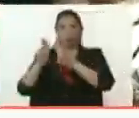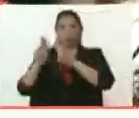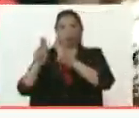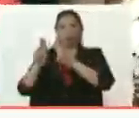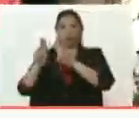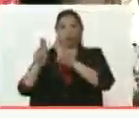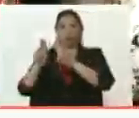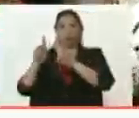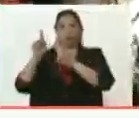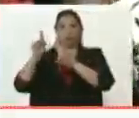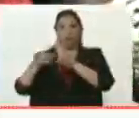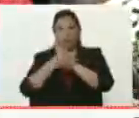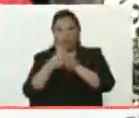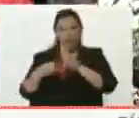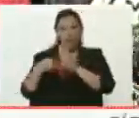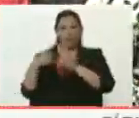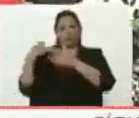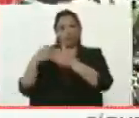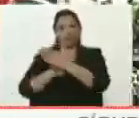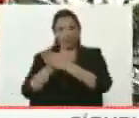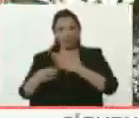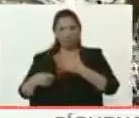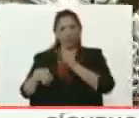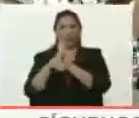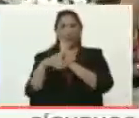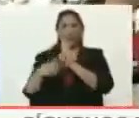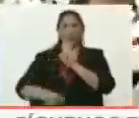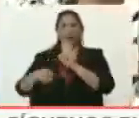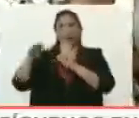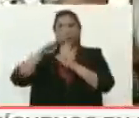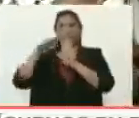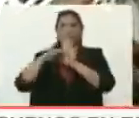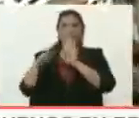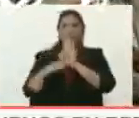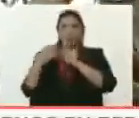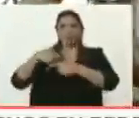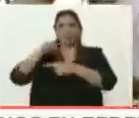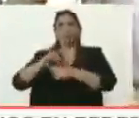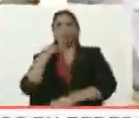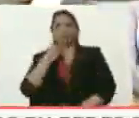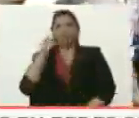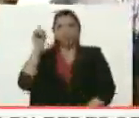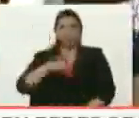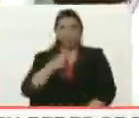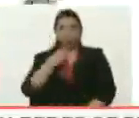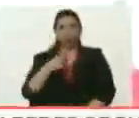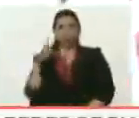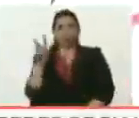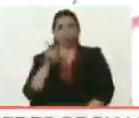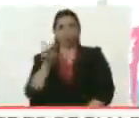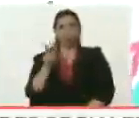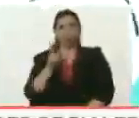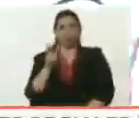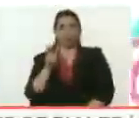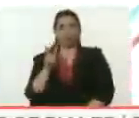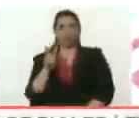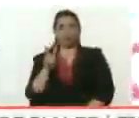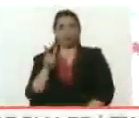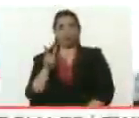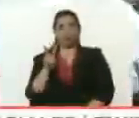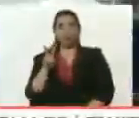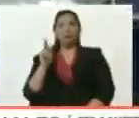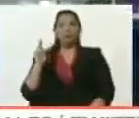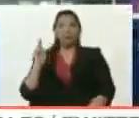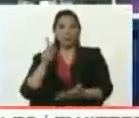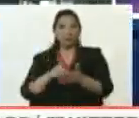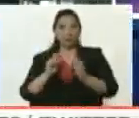van tratando de eliminar los derechos fundamentales de los jóvenes. También decía que Venezuela, con la llegada de la